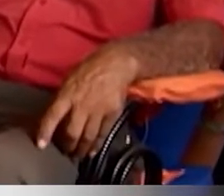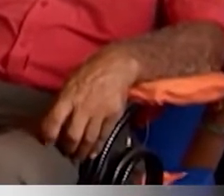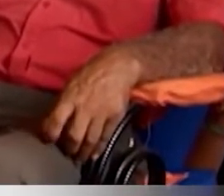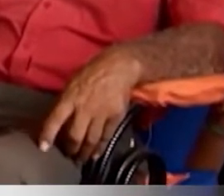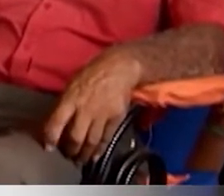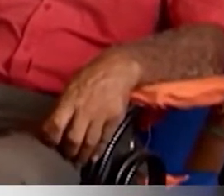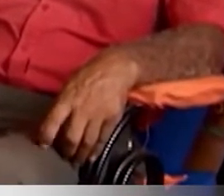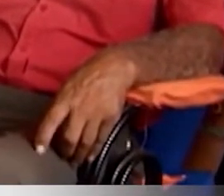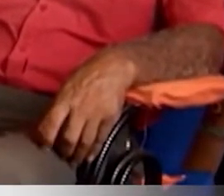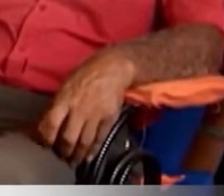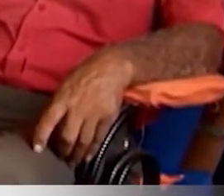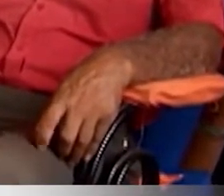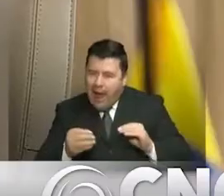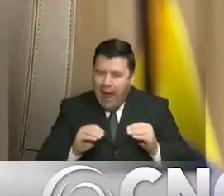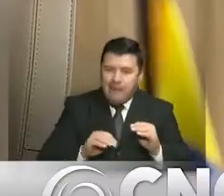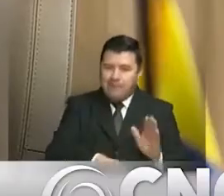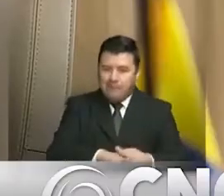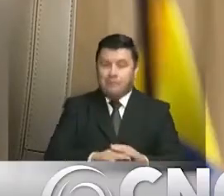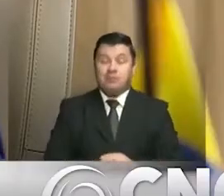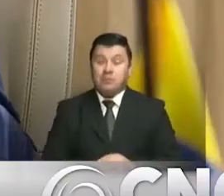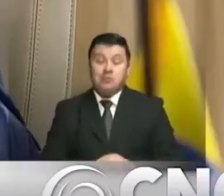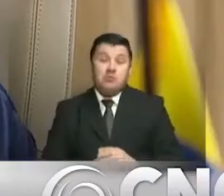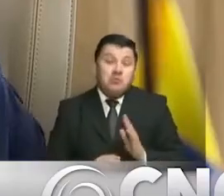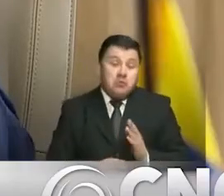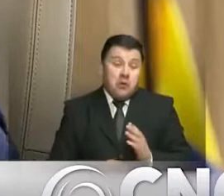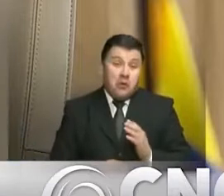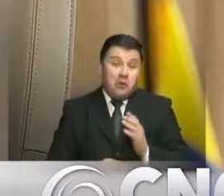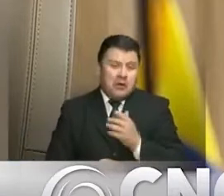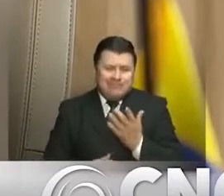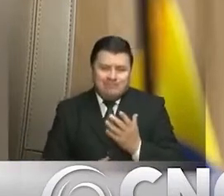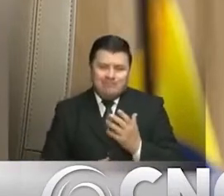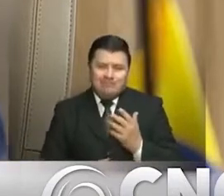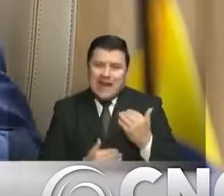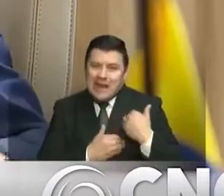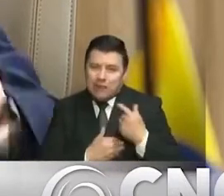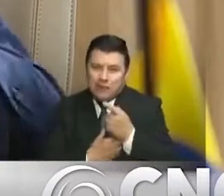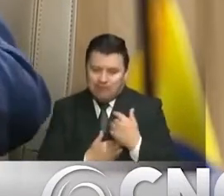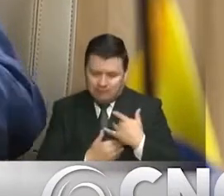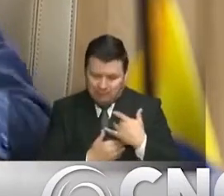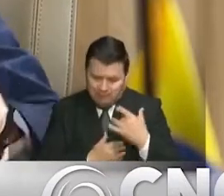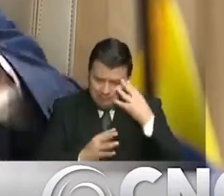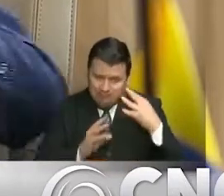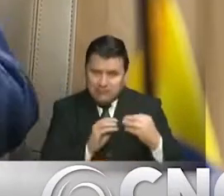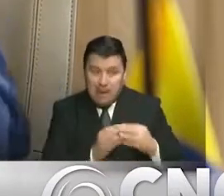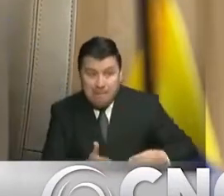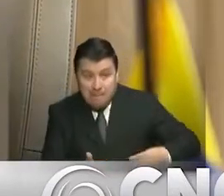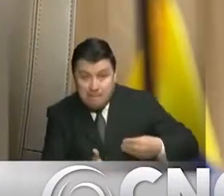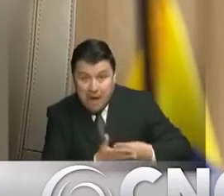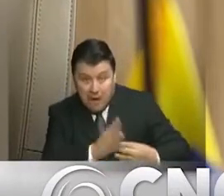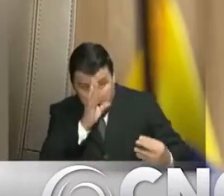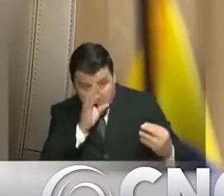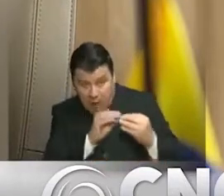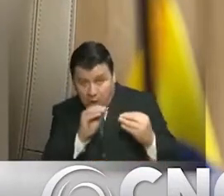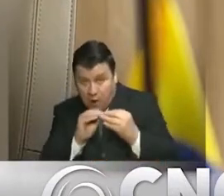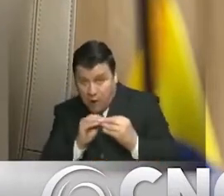posterior a ella dos meses más amparados en un concepto de solidaria responsable todos los acuerdos de pago a los que lleguemos